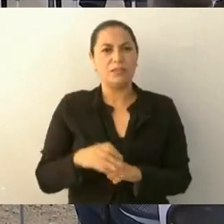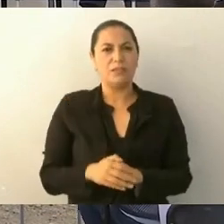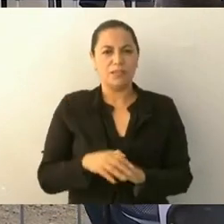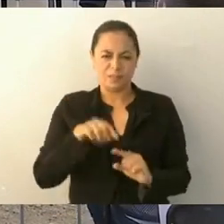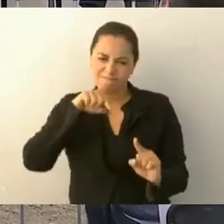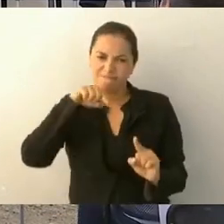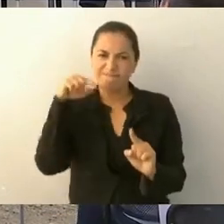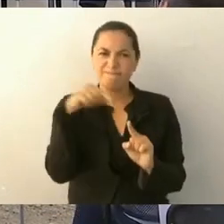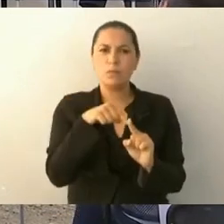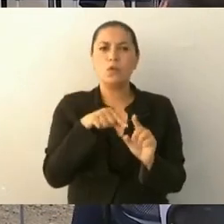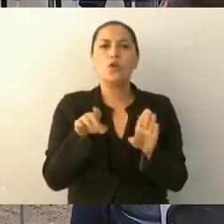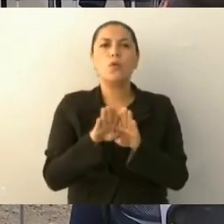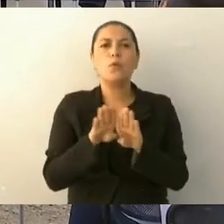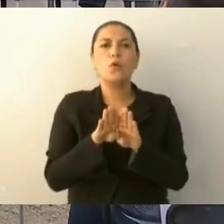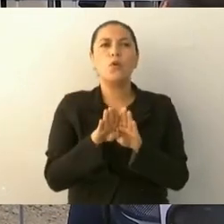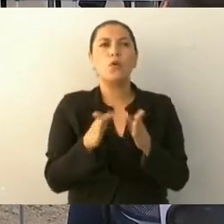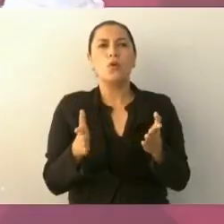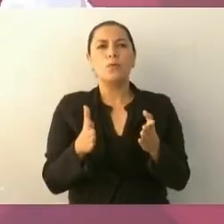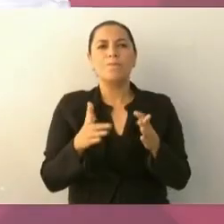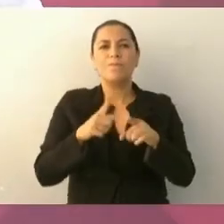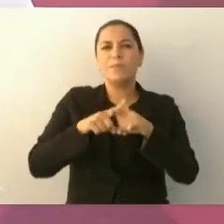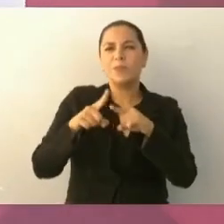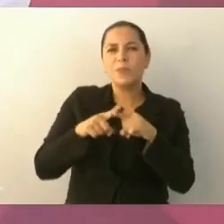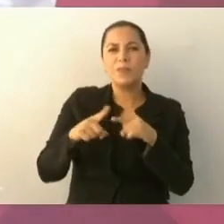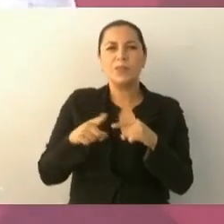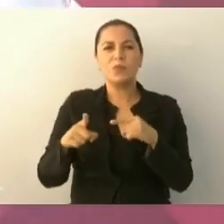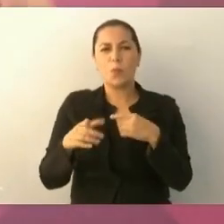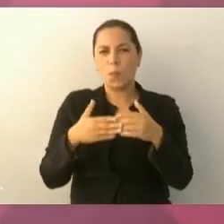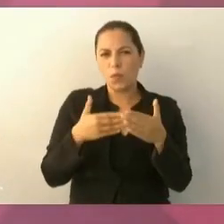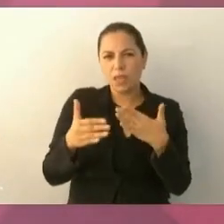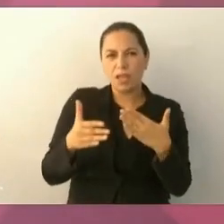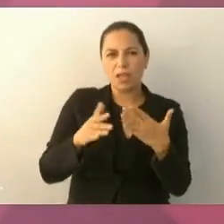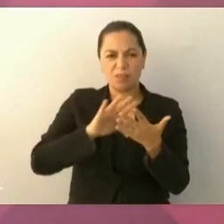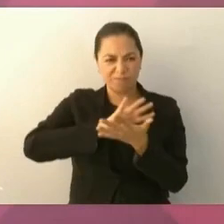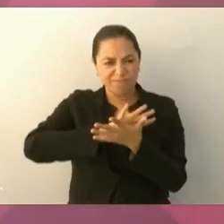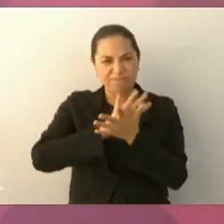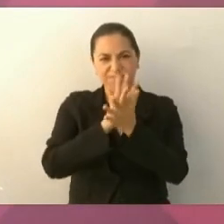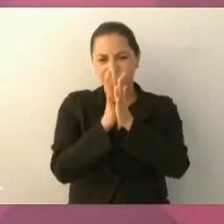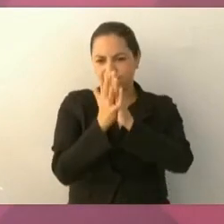la modernidad del progreso